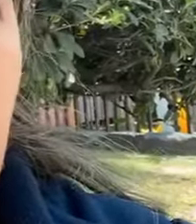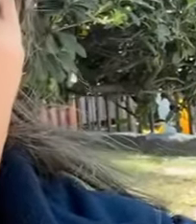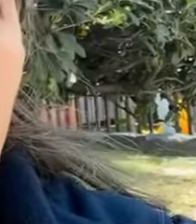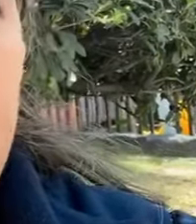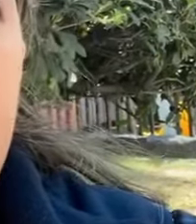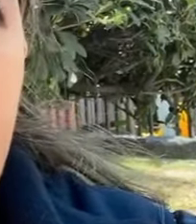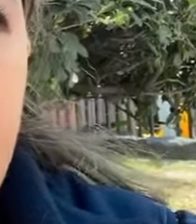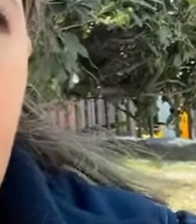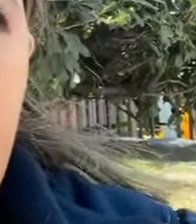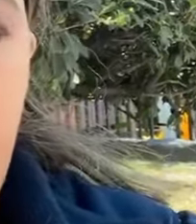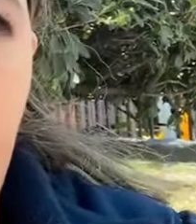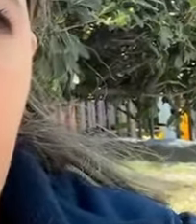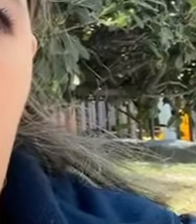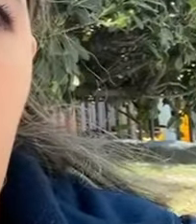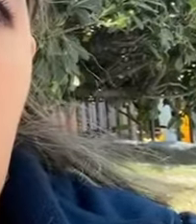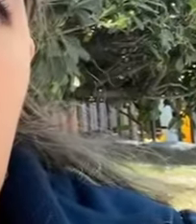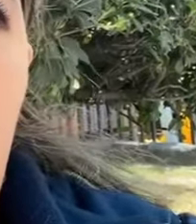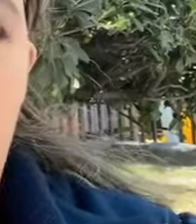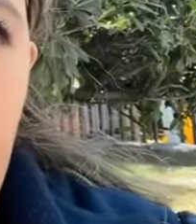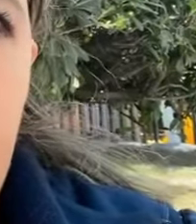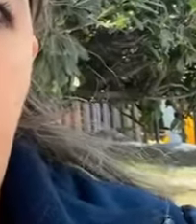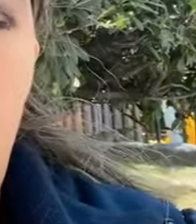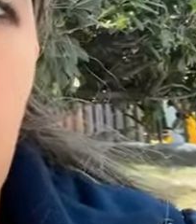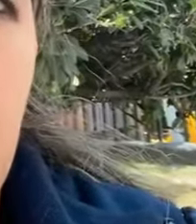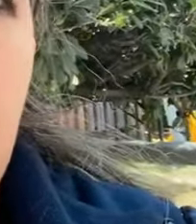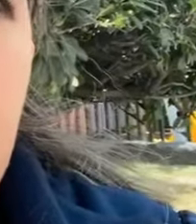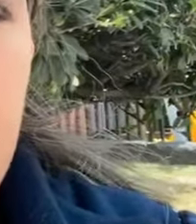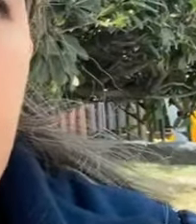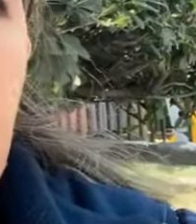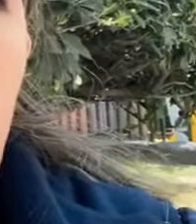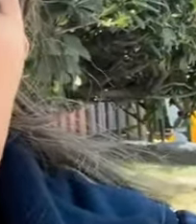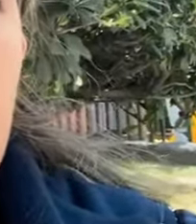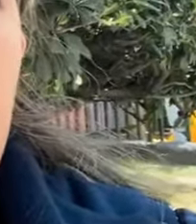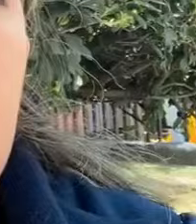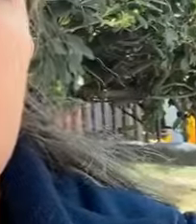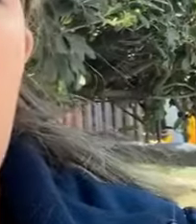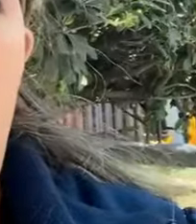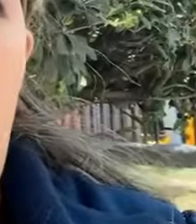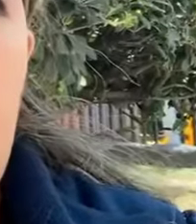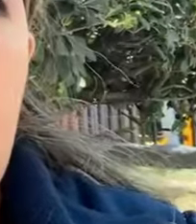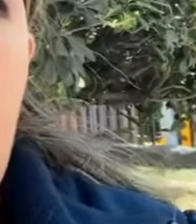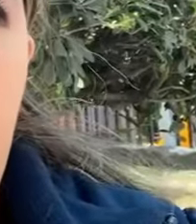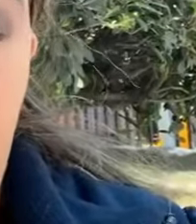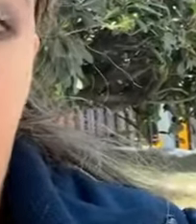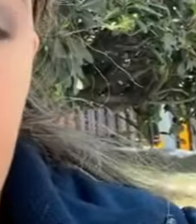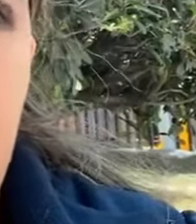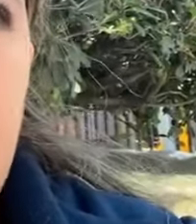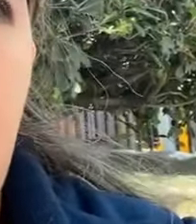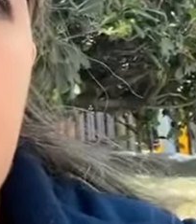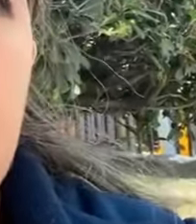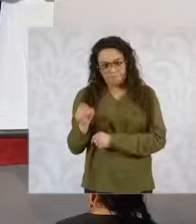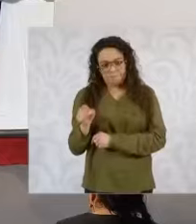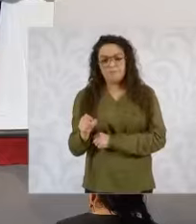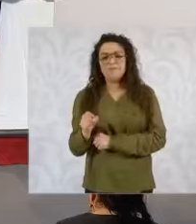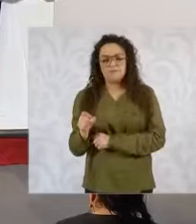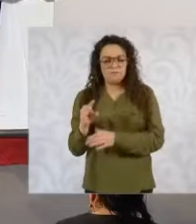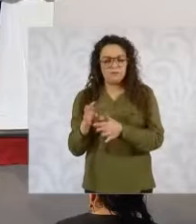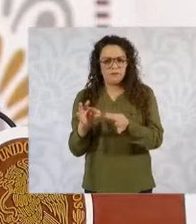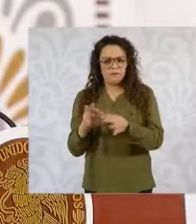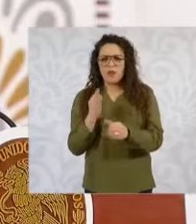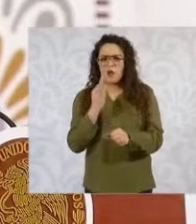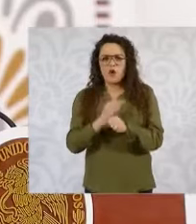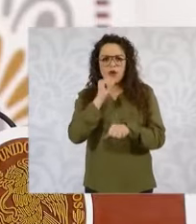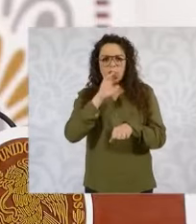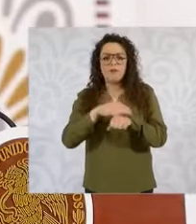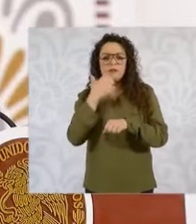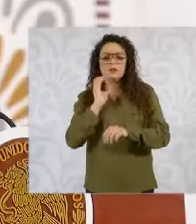y que los jueces están desafiando pues al poder legislativo y también al poder presidencial. La